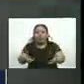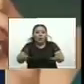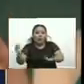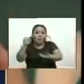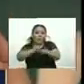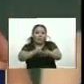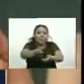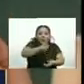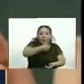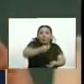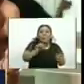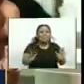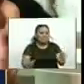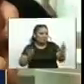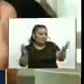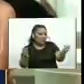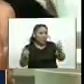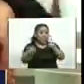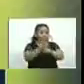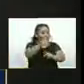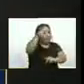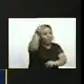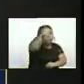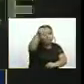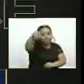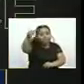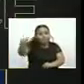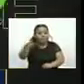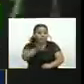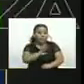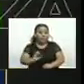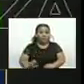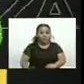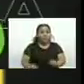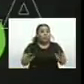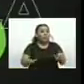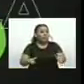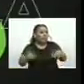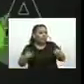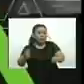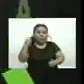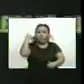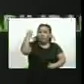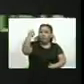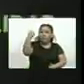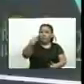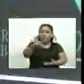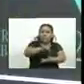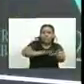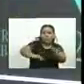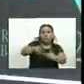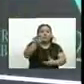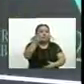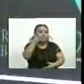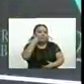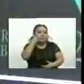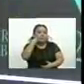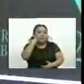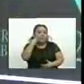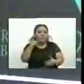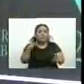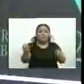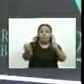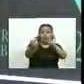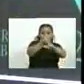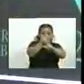comunicación. El objetivo fue educar a la población salvadoreña sobre la importancia de cuidar el medio ambiente. El objetivo de la campaña fue